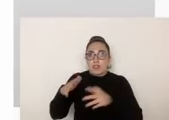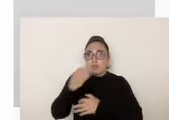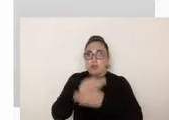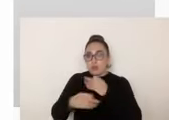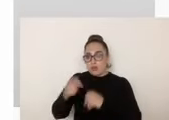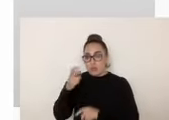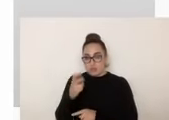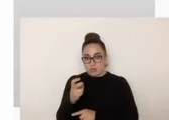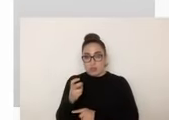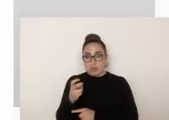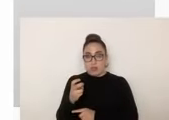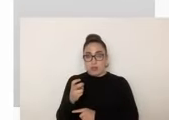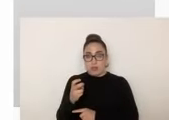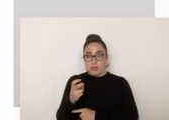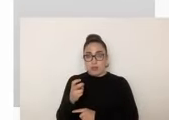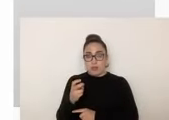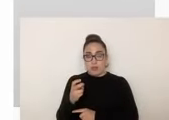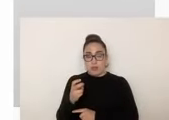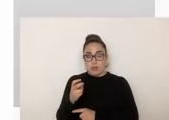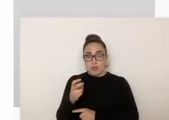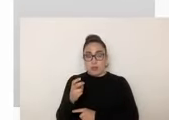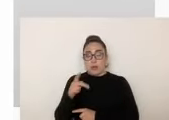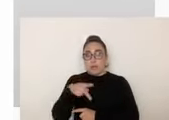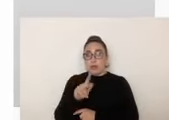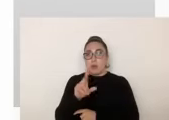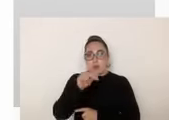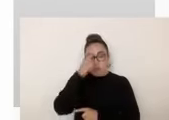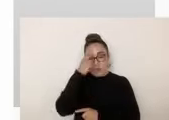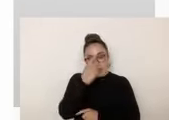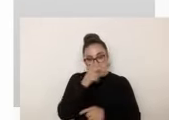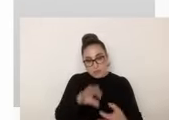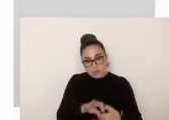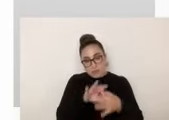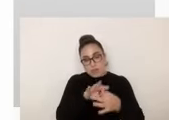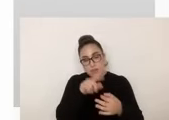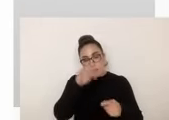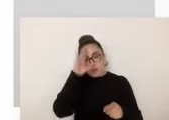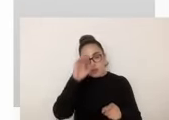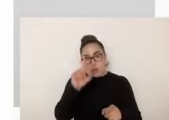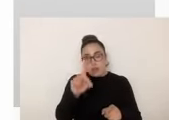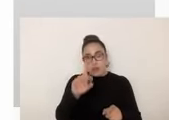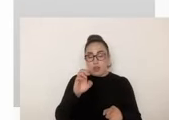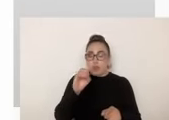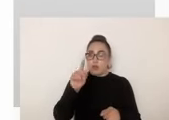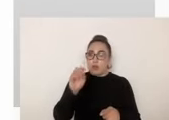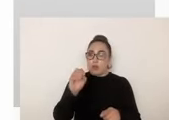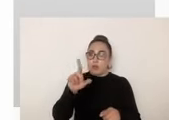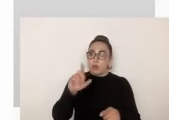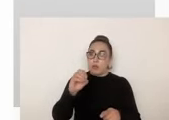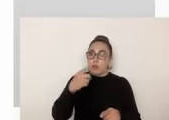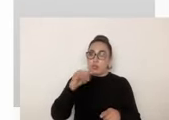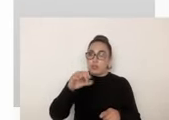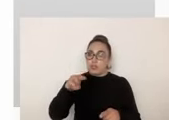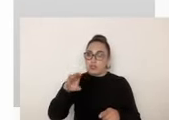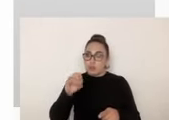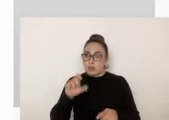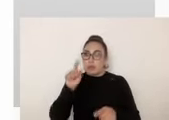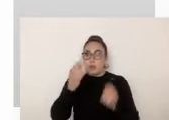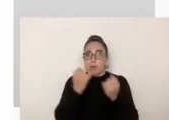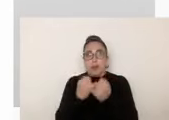no al derecho penal, pero no al deontologismo. Y además, normalmente se ponen también límites